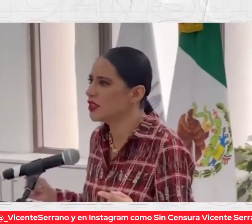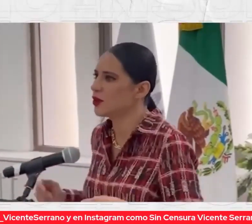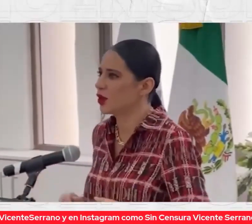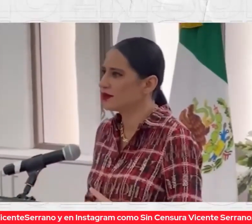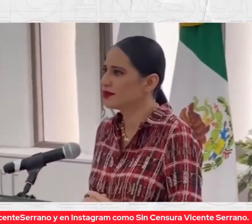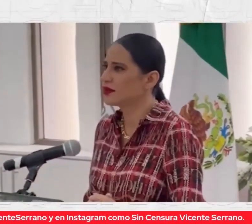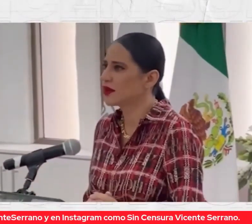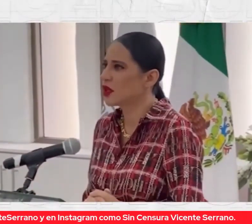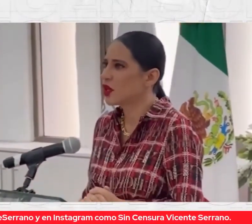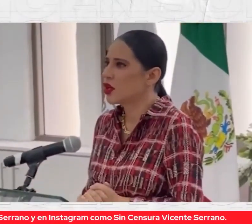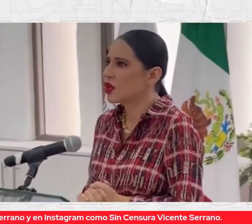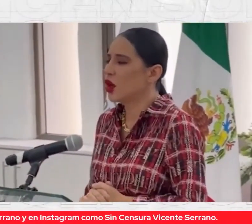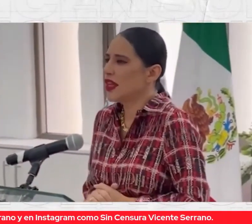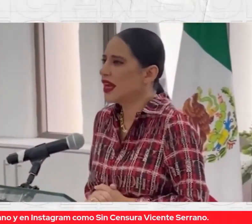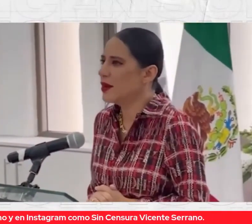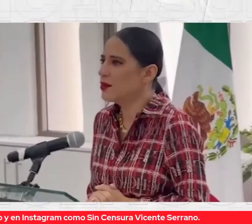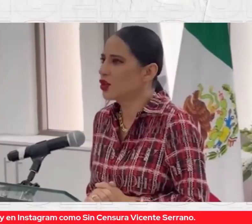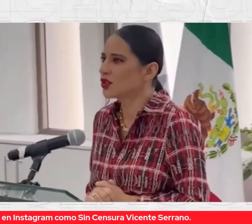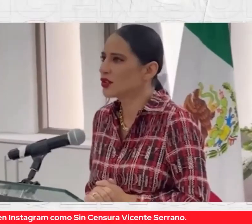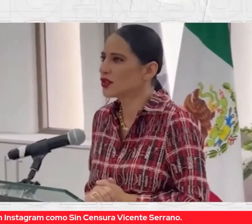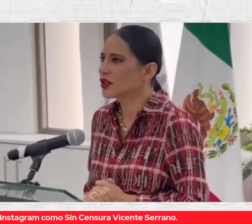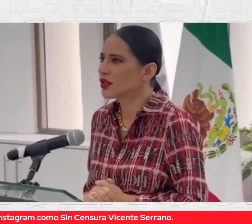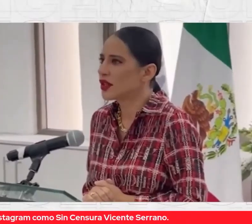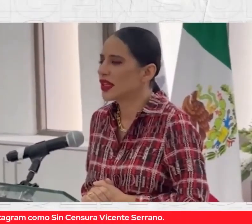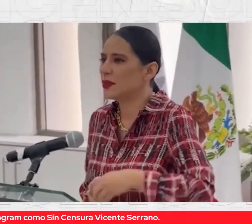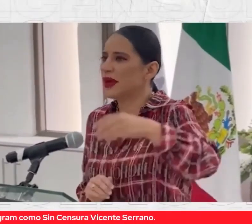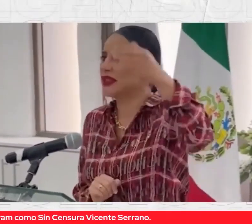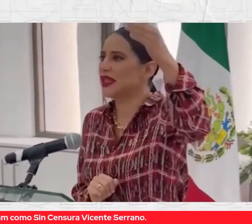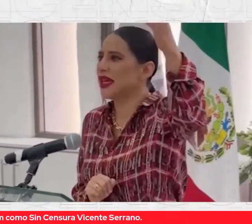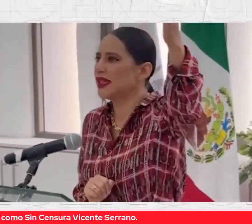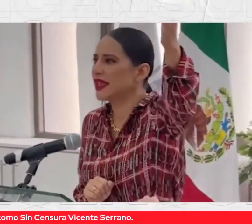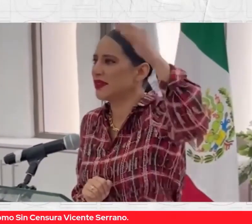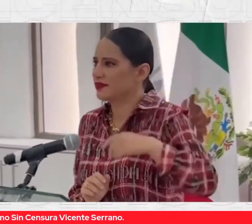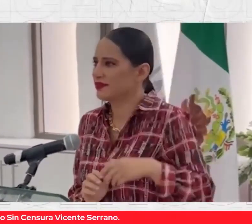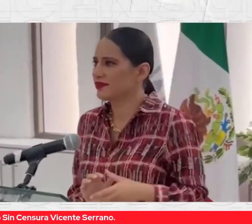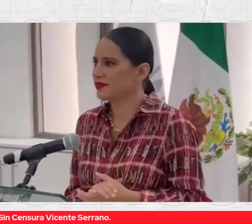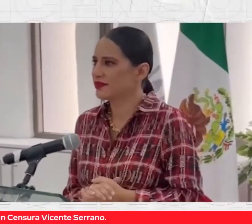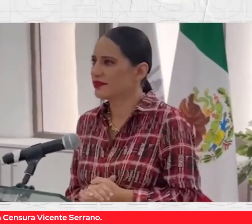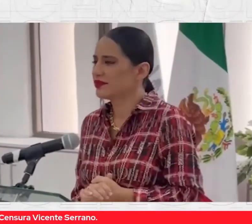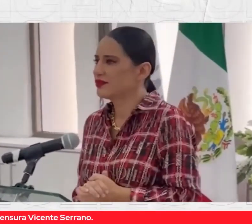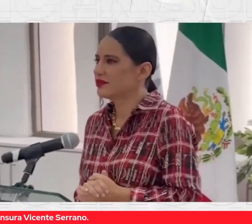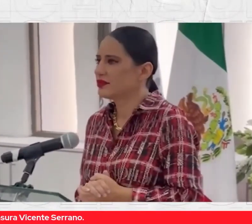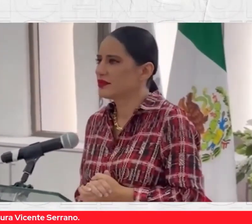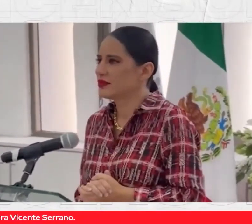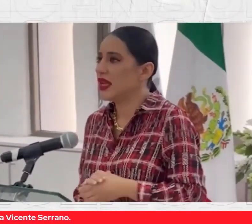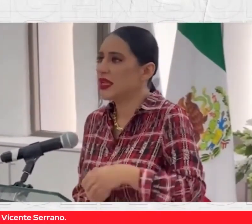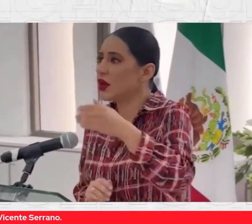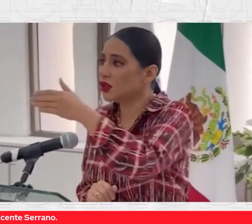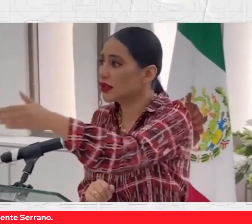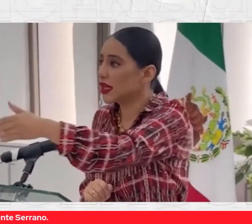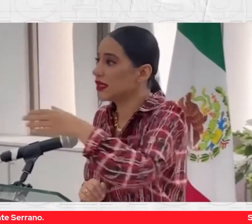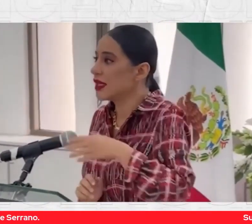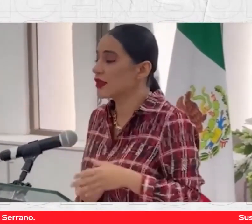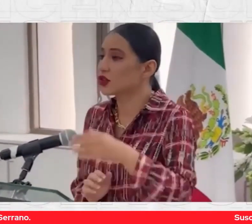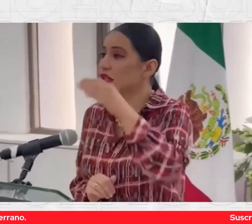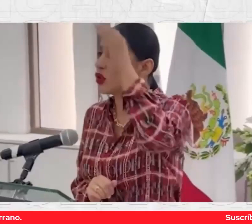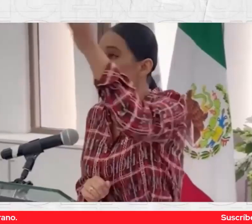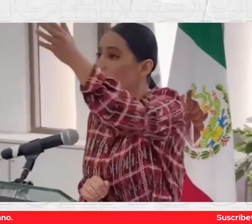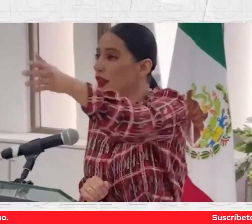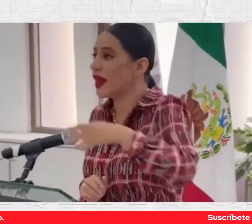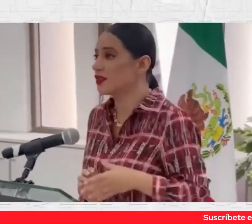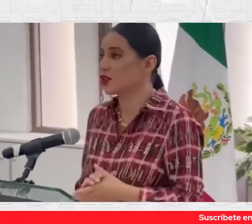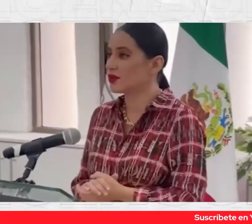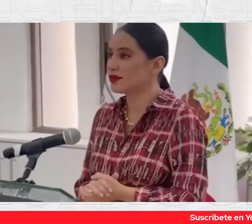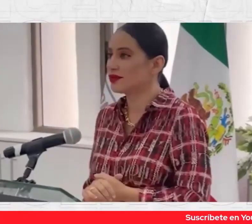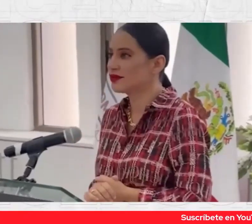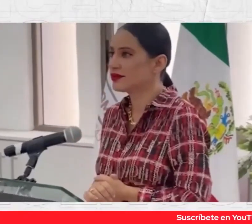está haciendo lo mismo. No digamos que el presidente eligió a los candidatos,